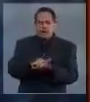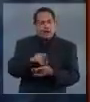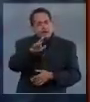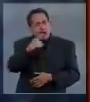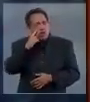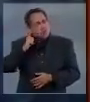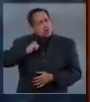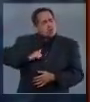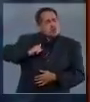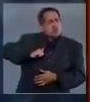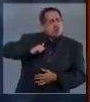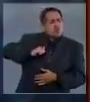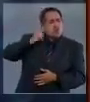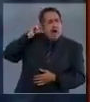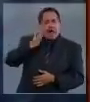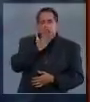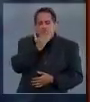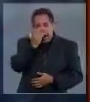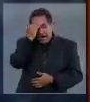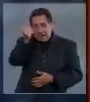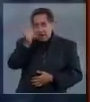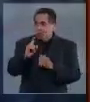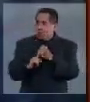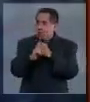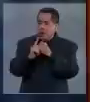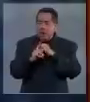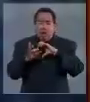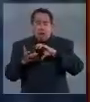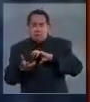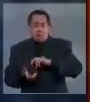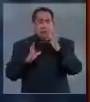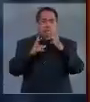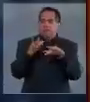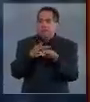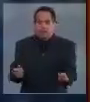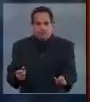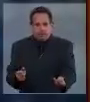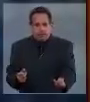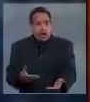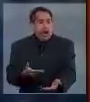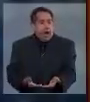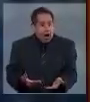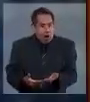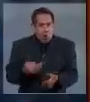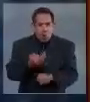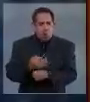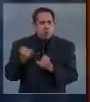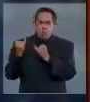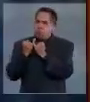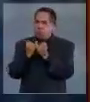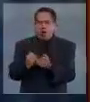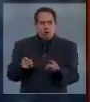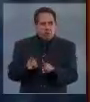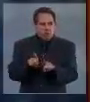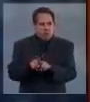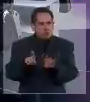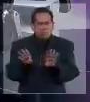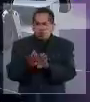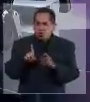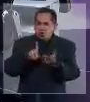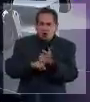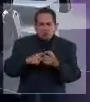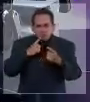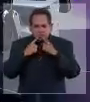la civilización maya, por una crisis ecológica. Y hoy tenemos el mismo riesgo. Déjenme empezar efectivamente